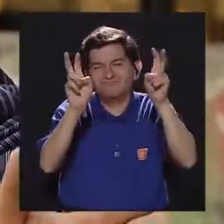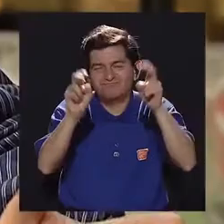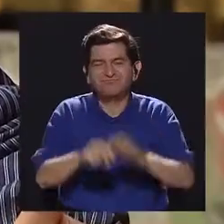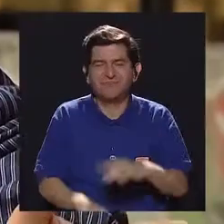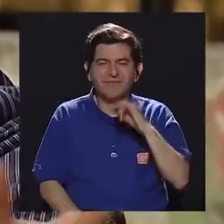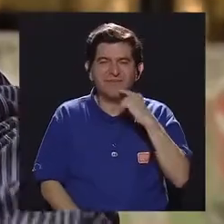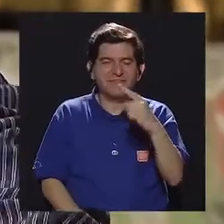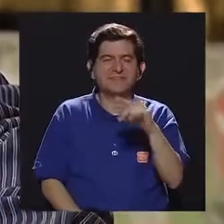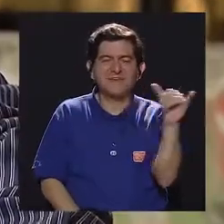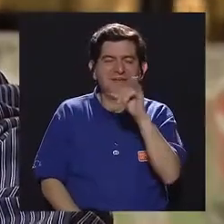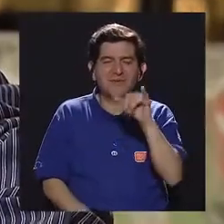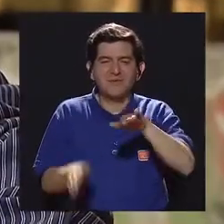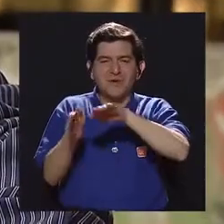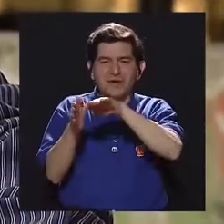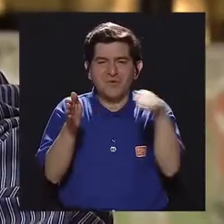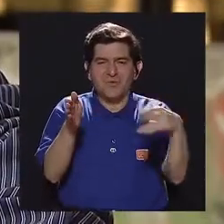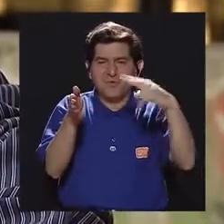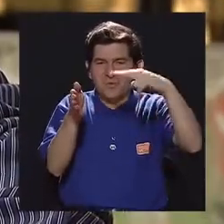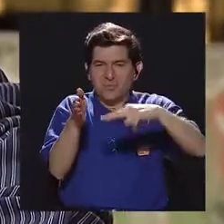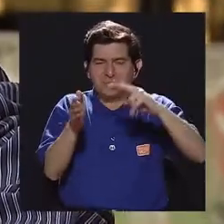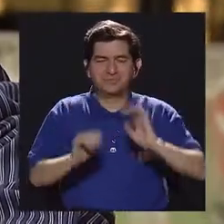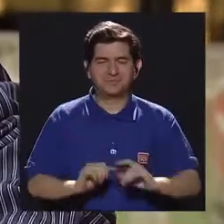están acostadas.